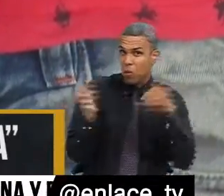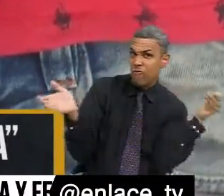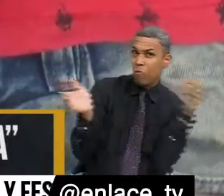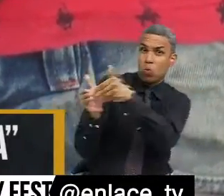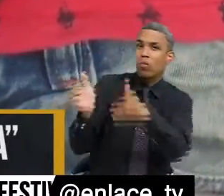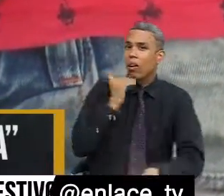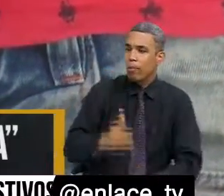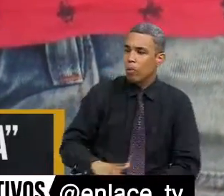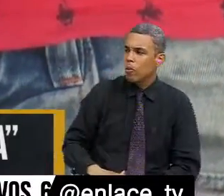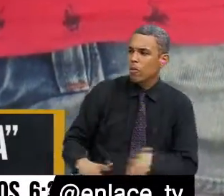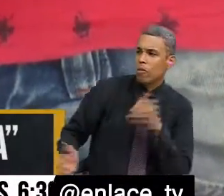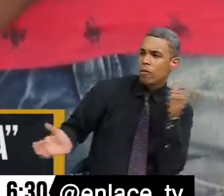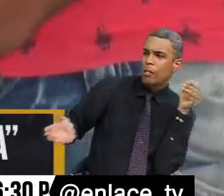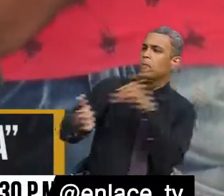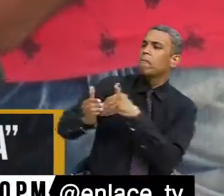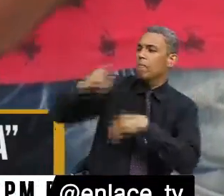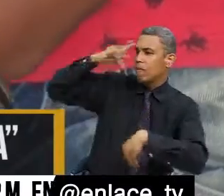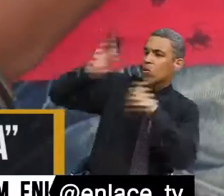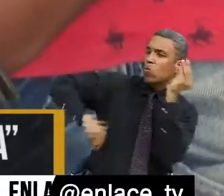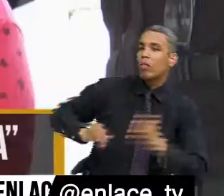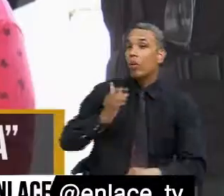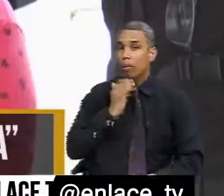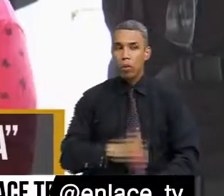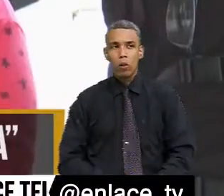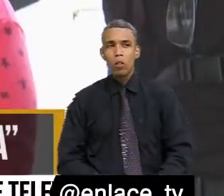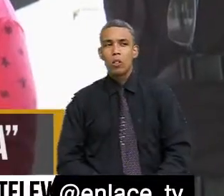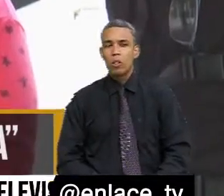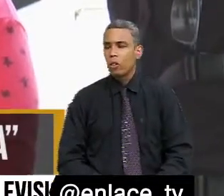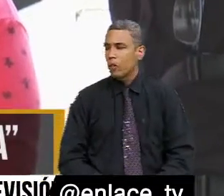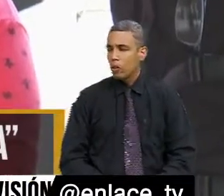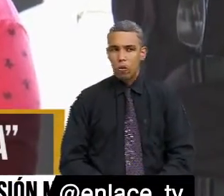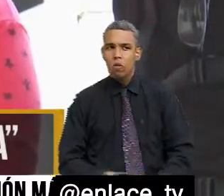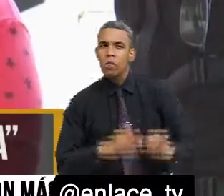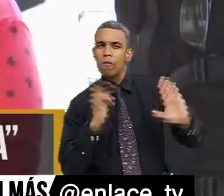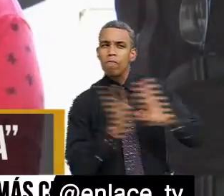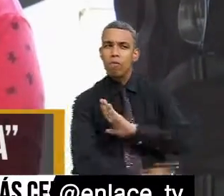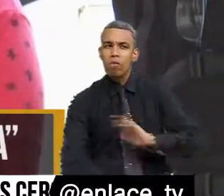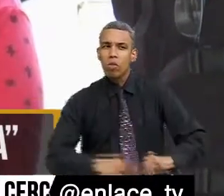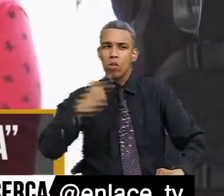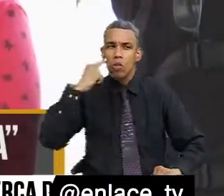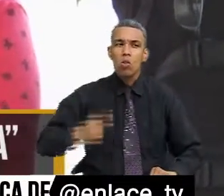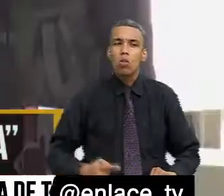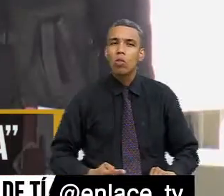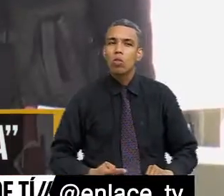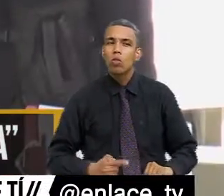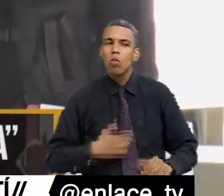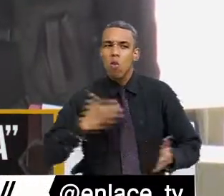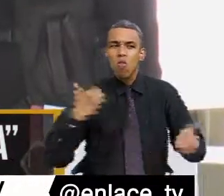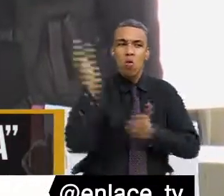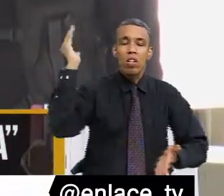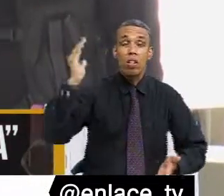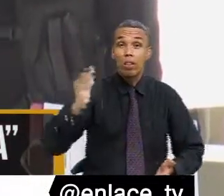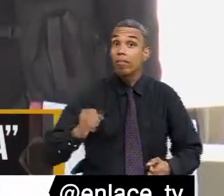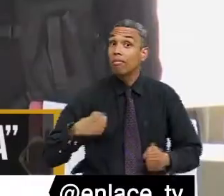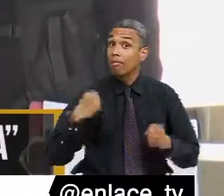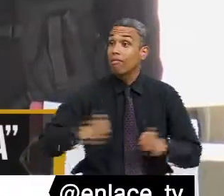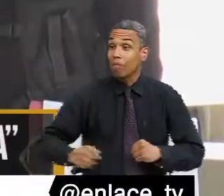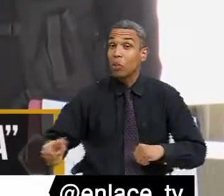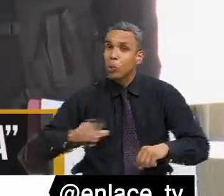era amenazada y era muchas veces hasta lograban desplazarla de este municipio. Entonces es un golpe bien